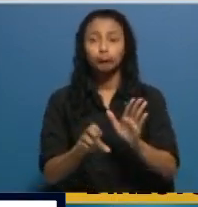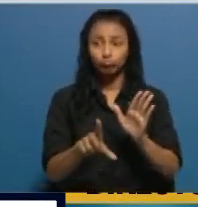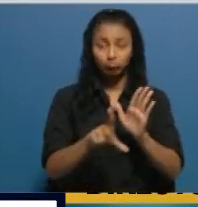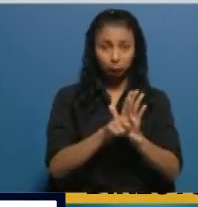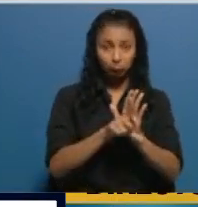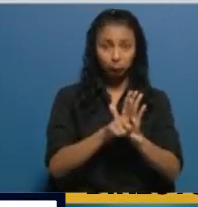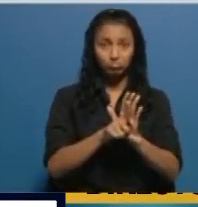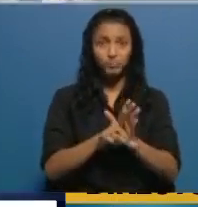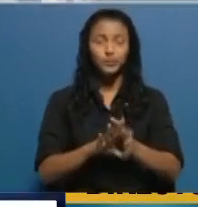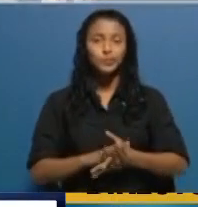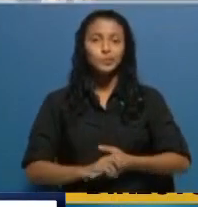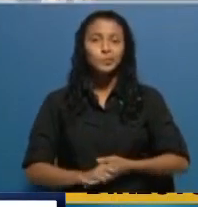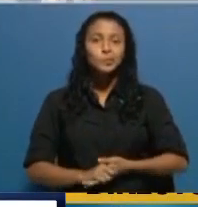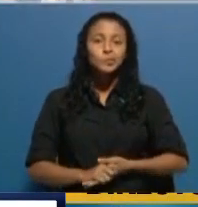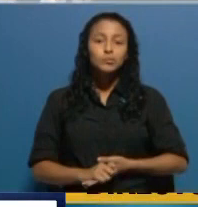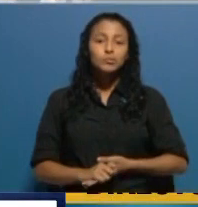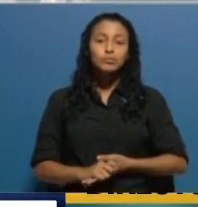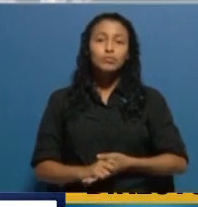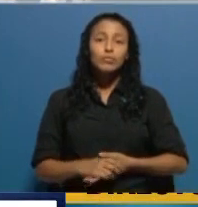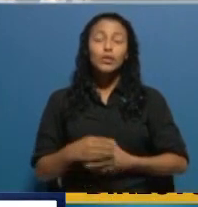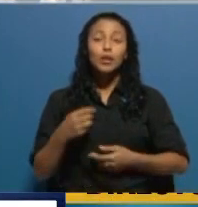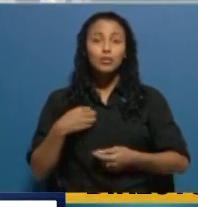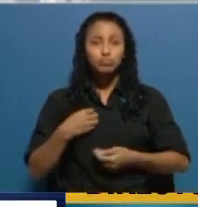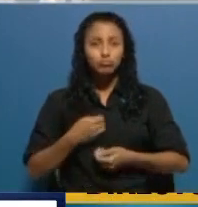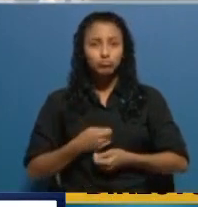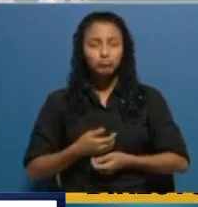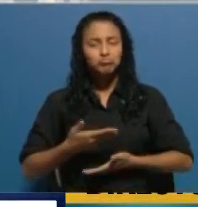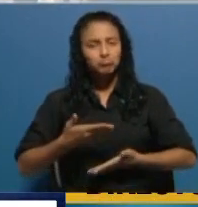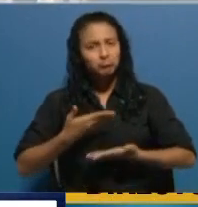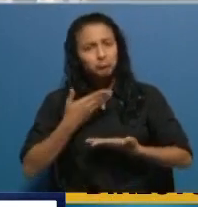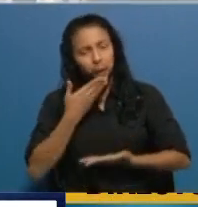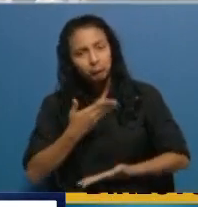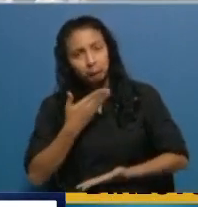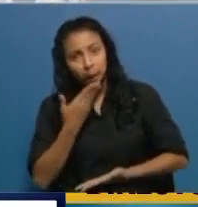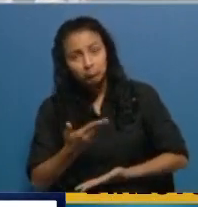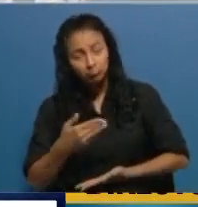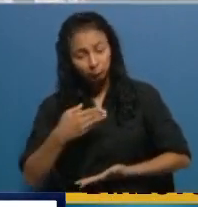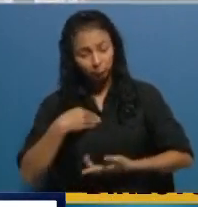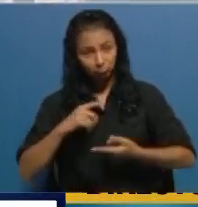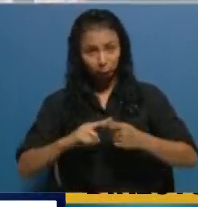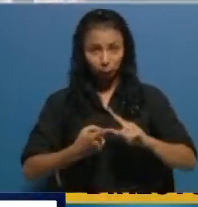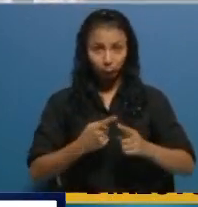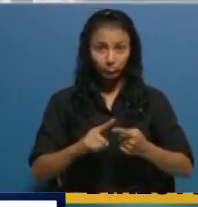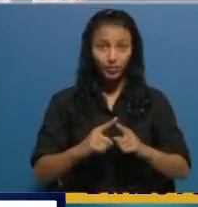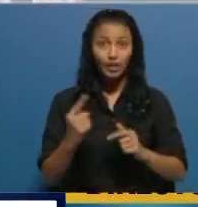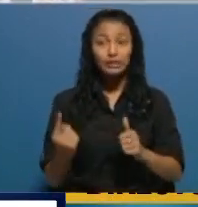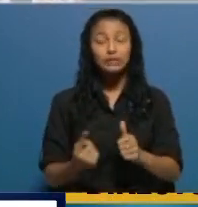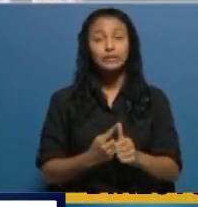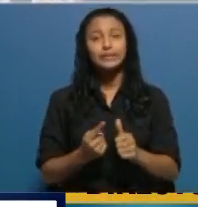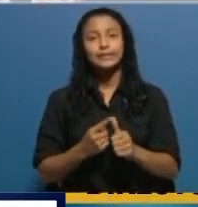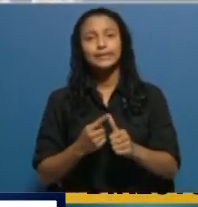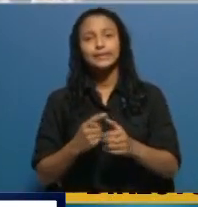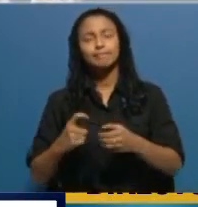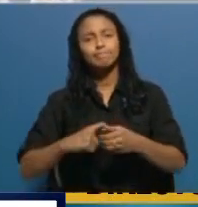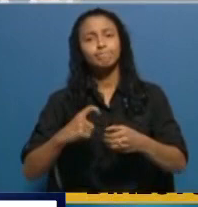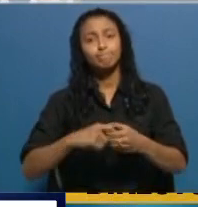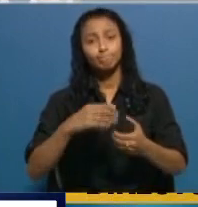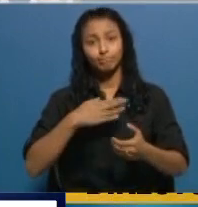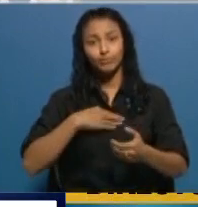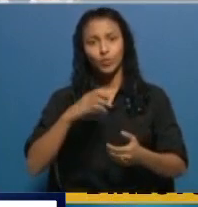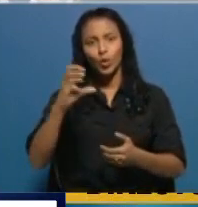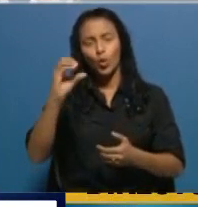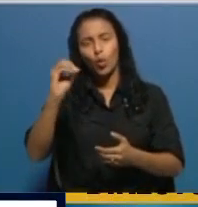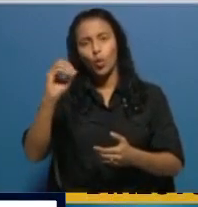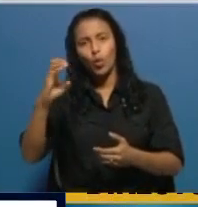leyes agradezco a mis colegas y en especial a los electores de mi circuito ocu las